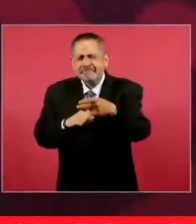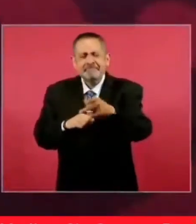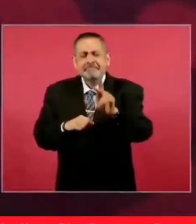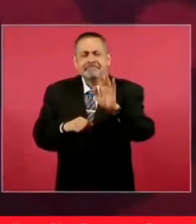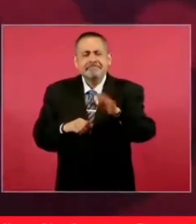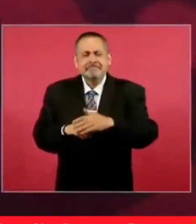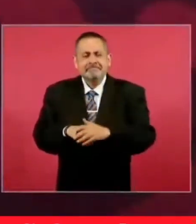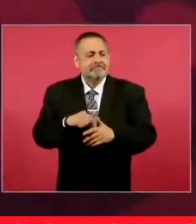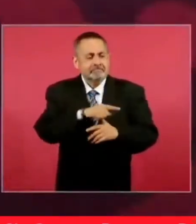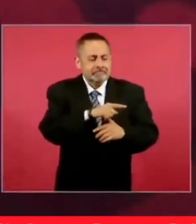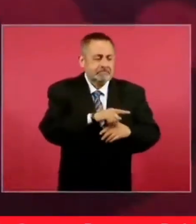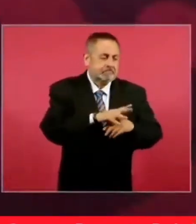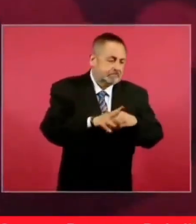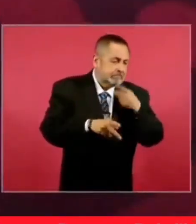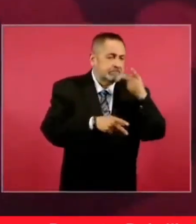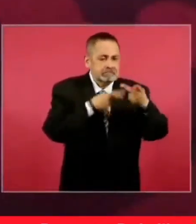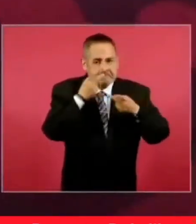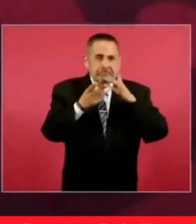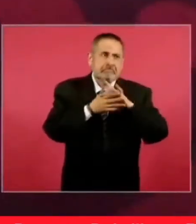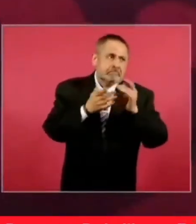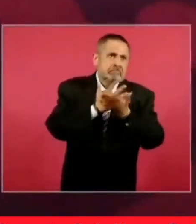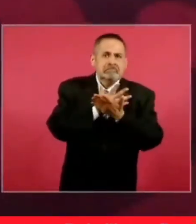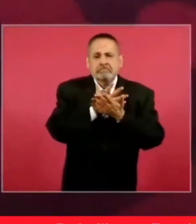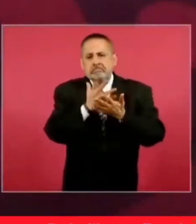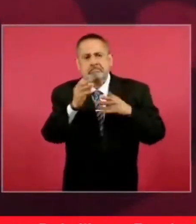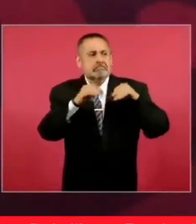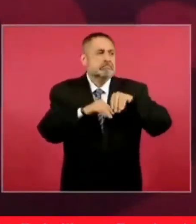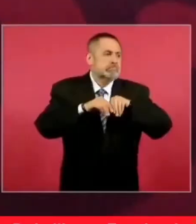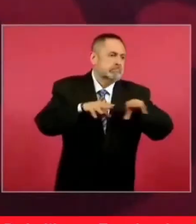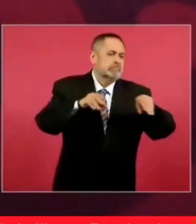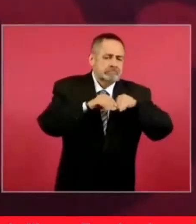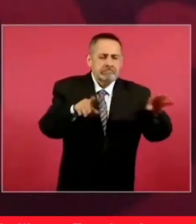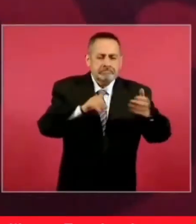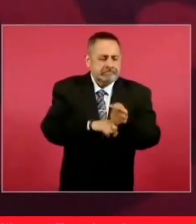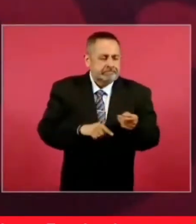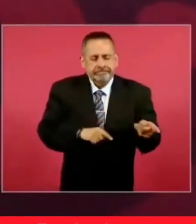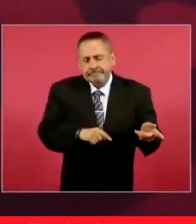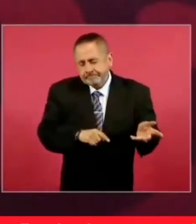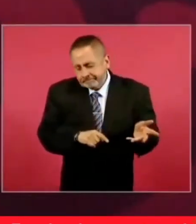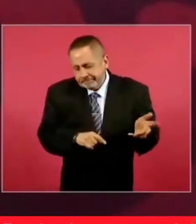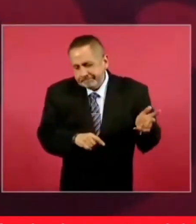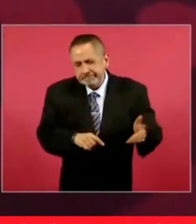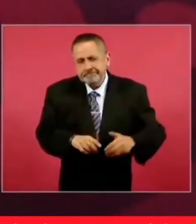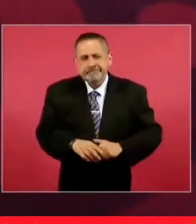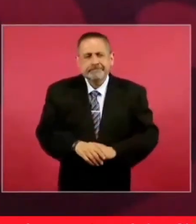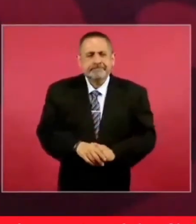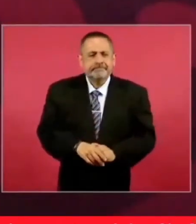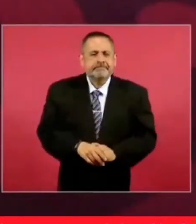pero le están dando, sí, pero le están dando